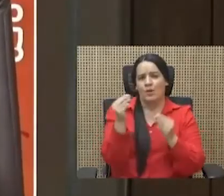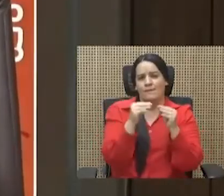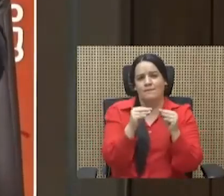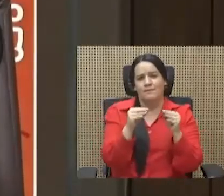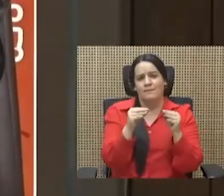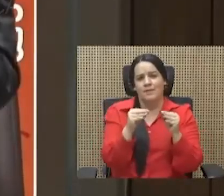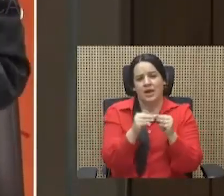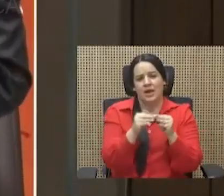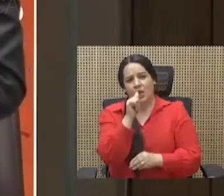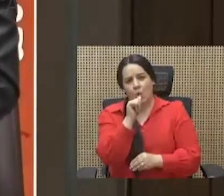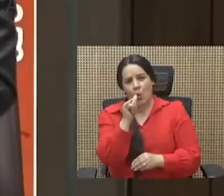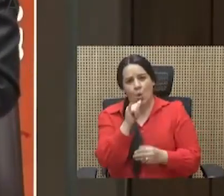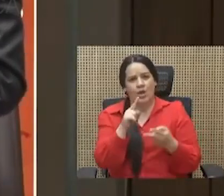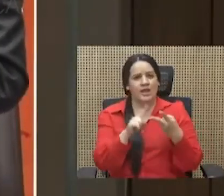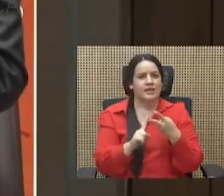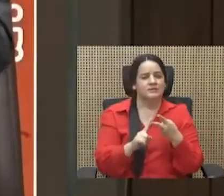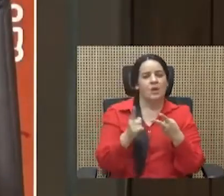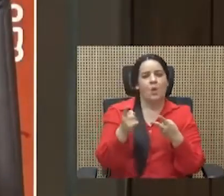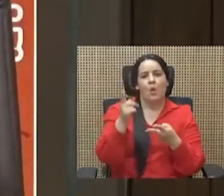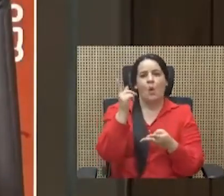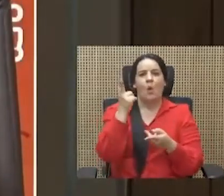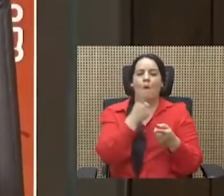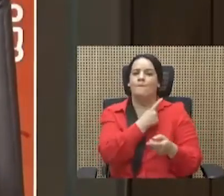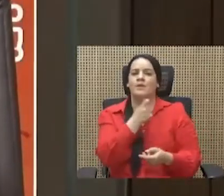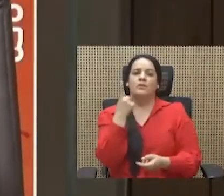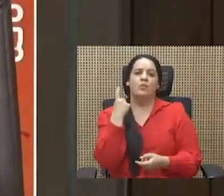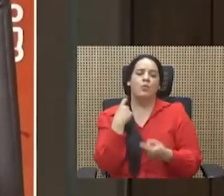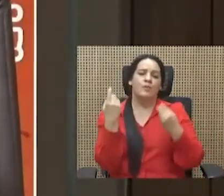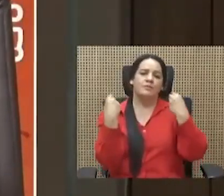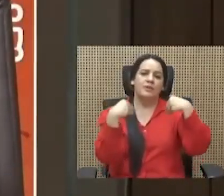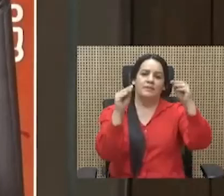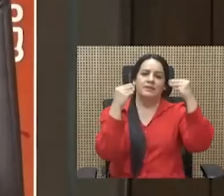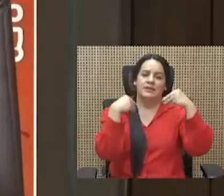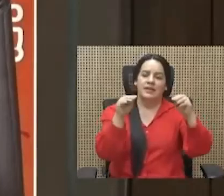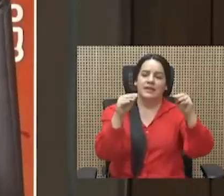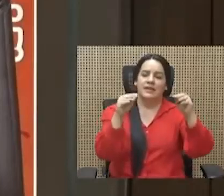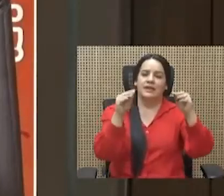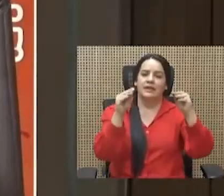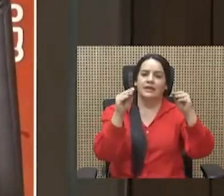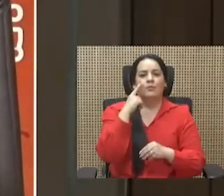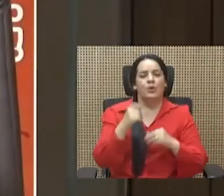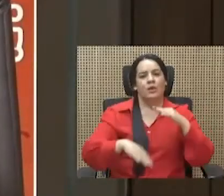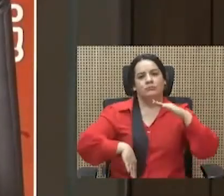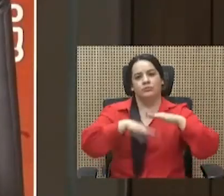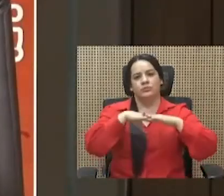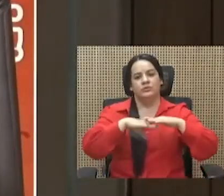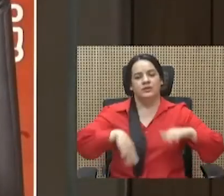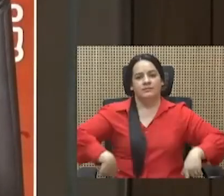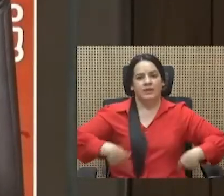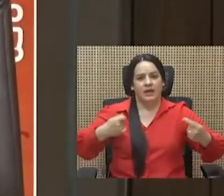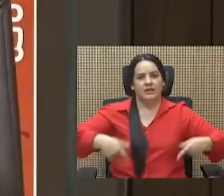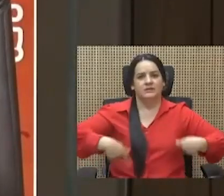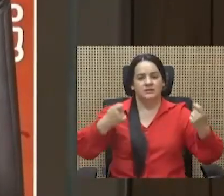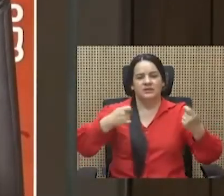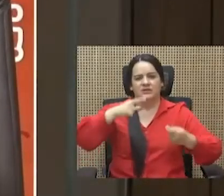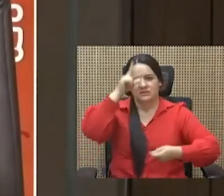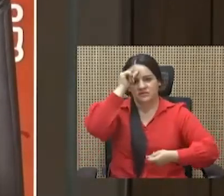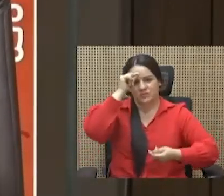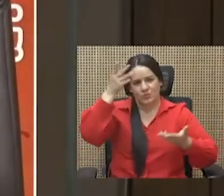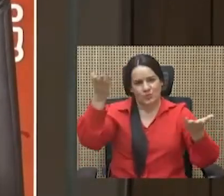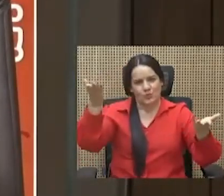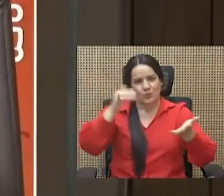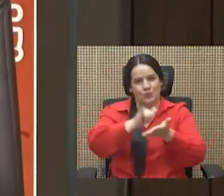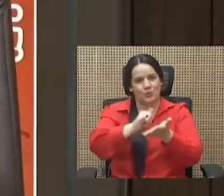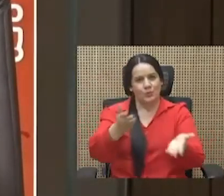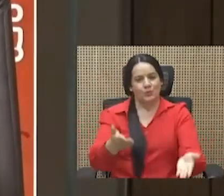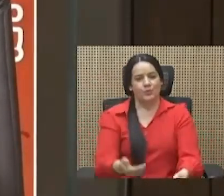perfumes para vender en las tiendas porque ya llegó a un tope de gasto? Clase de estupidez es esa. Pero por